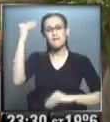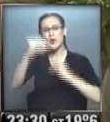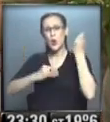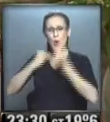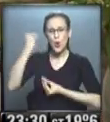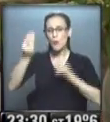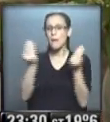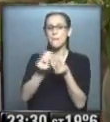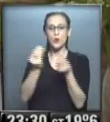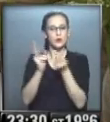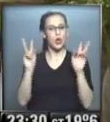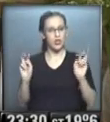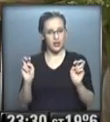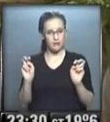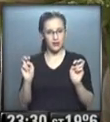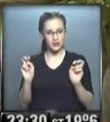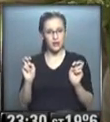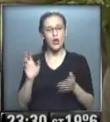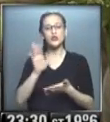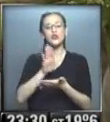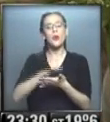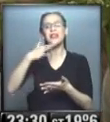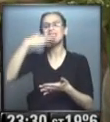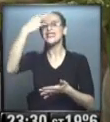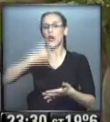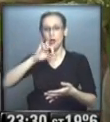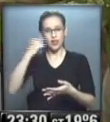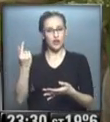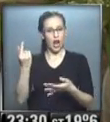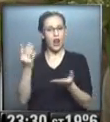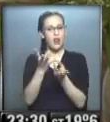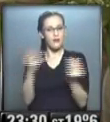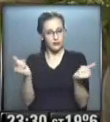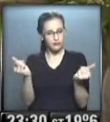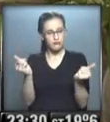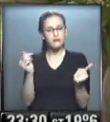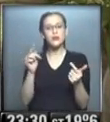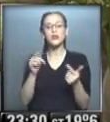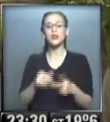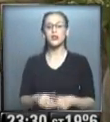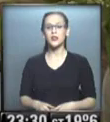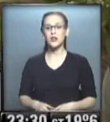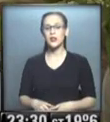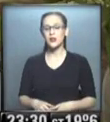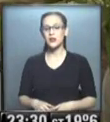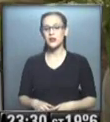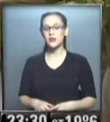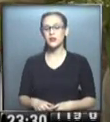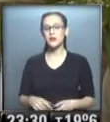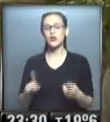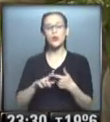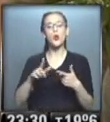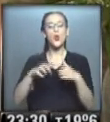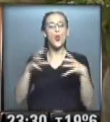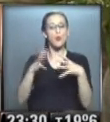Nos preocupamos, naturalmente, que la doctrina de la seguridad nacional desapareciera del currículum, que los currículums de las fuerzas